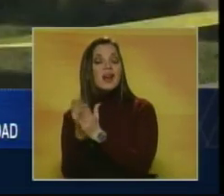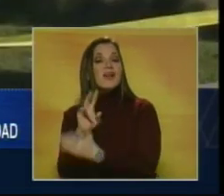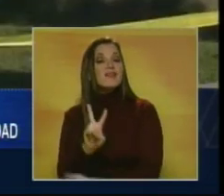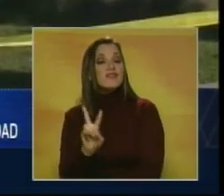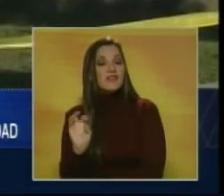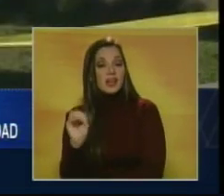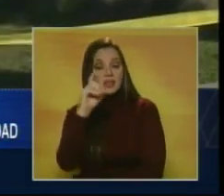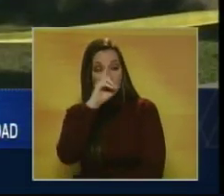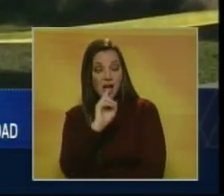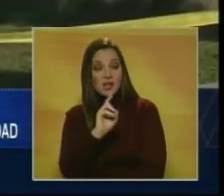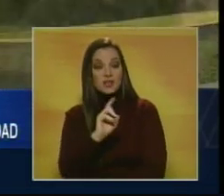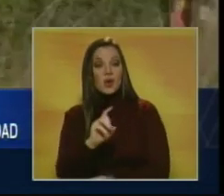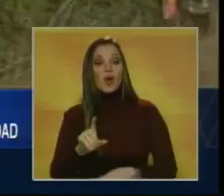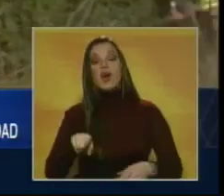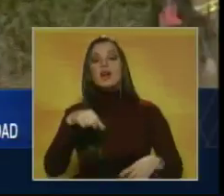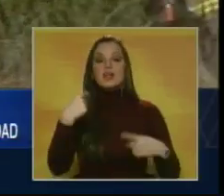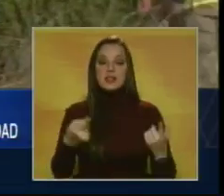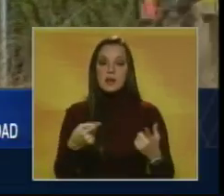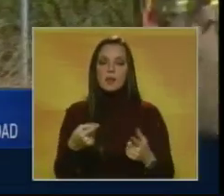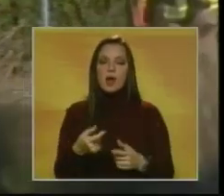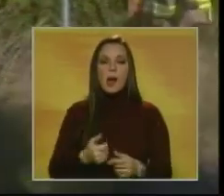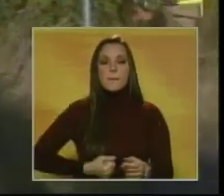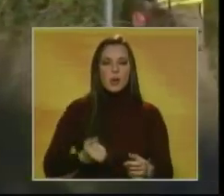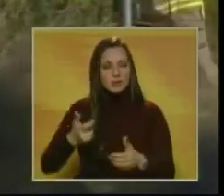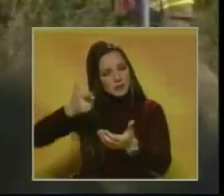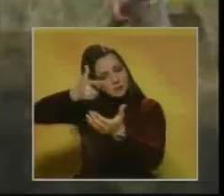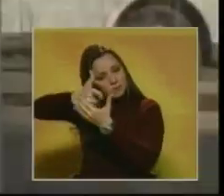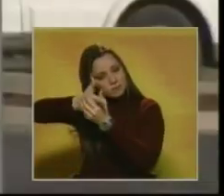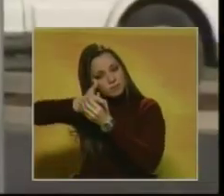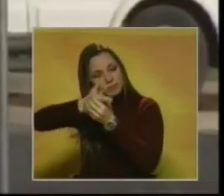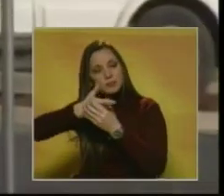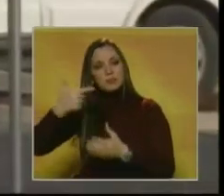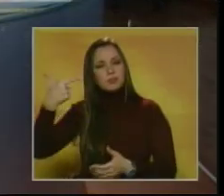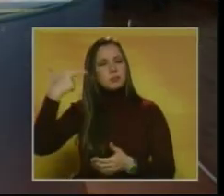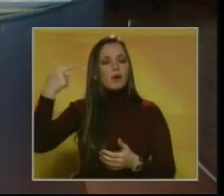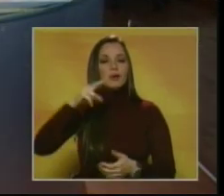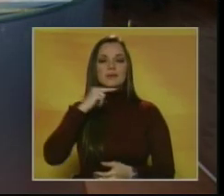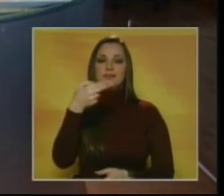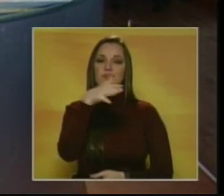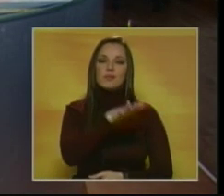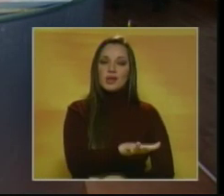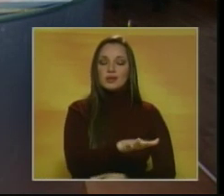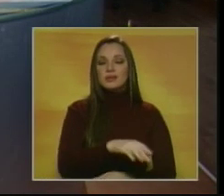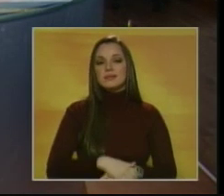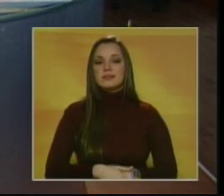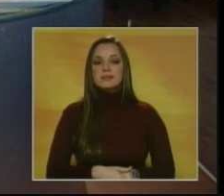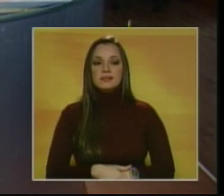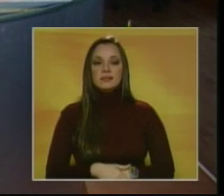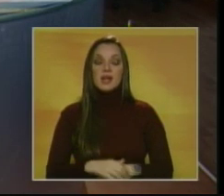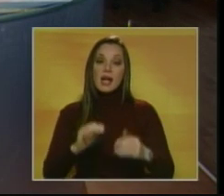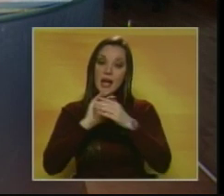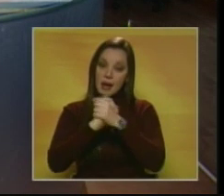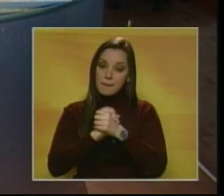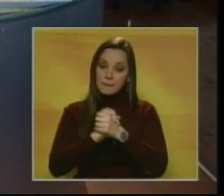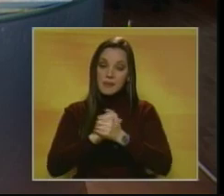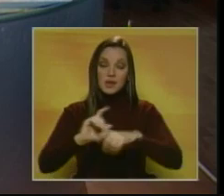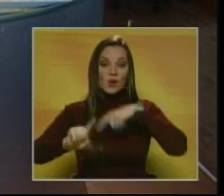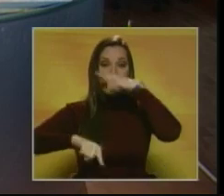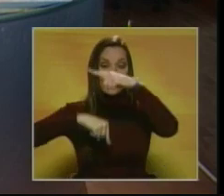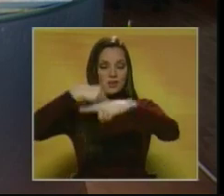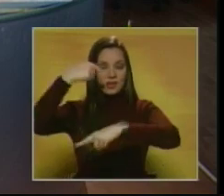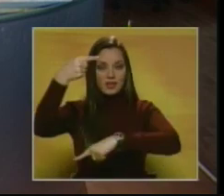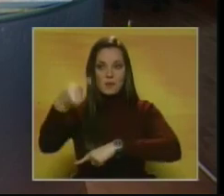años, quien fue abatido con un disparo y falleció poco después del incidente. Bien, amigos, hacemos una pausa más adelante